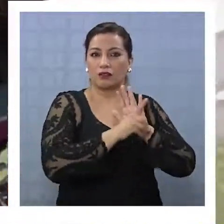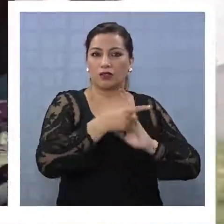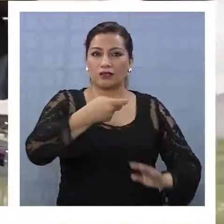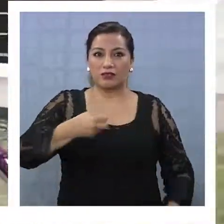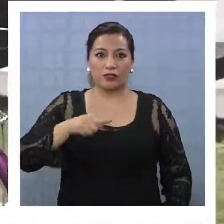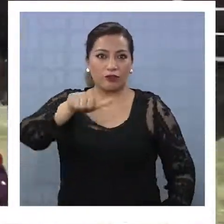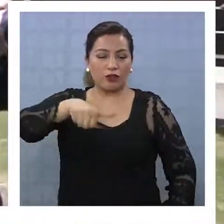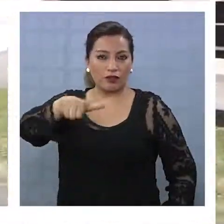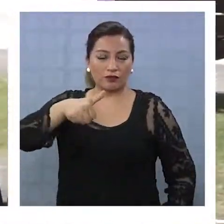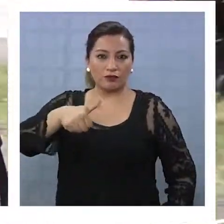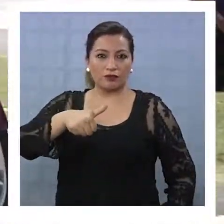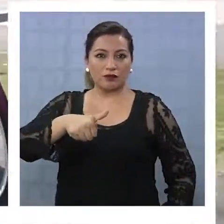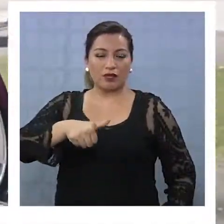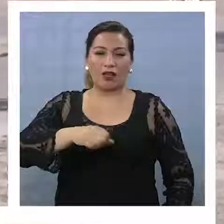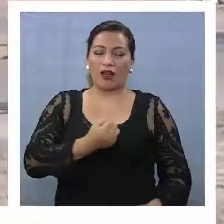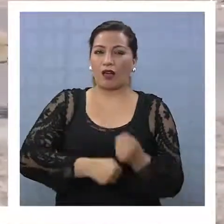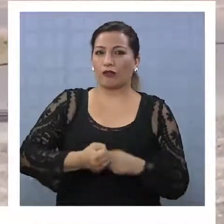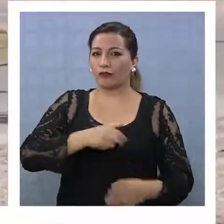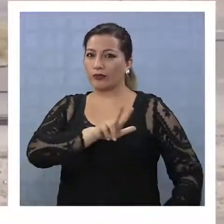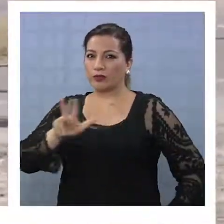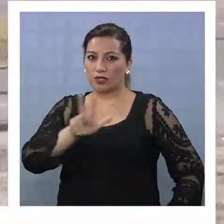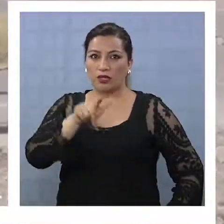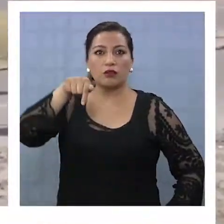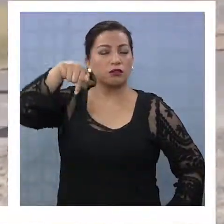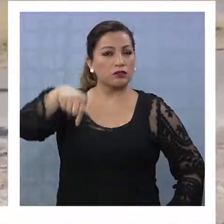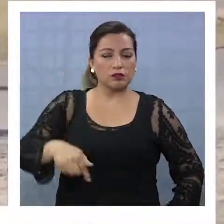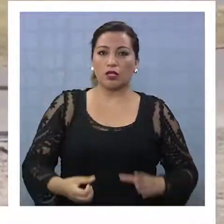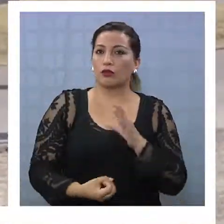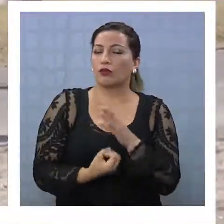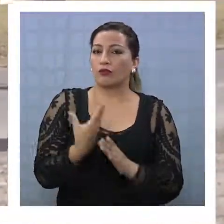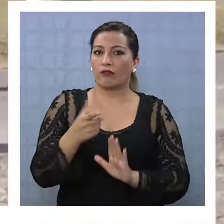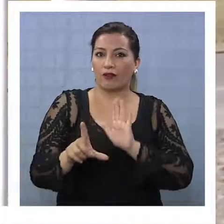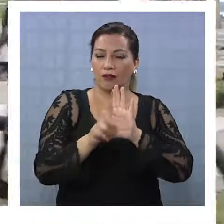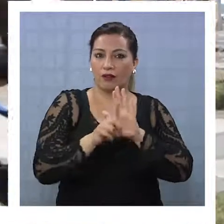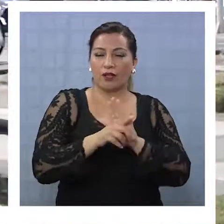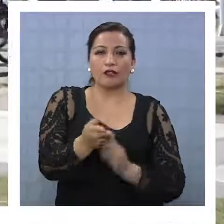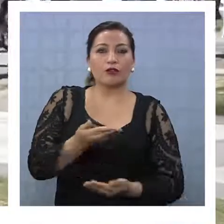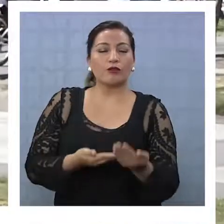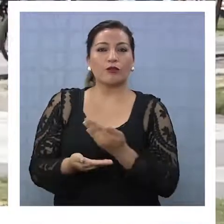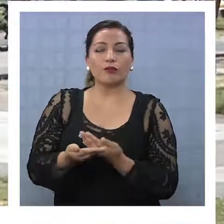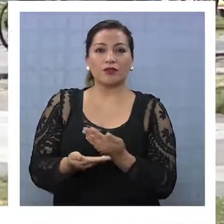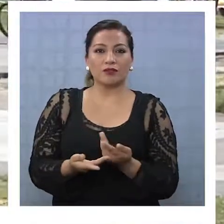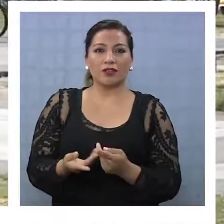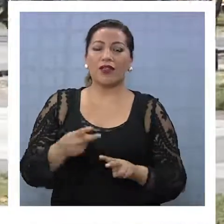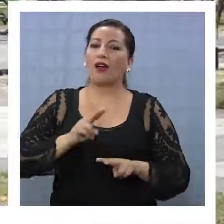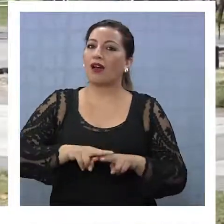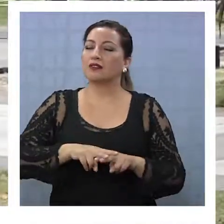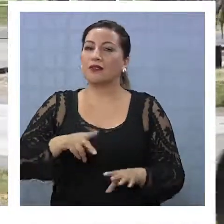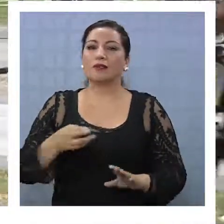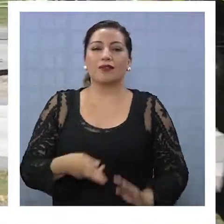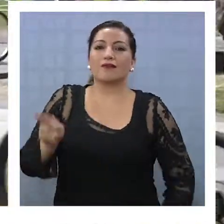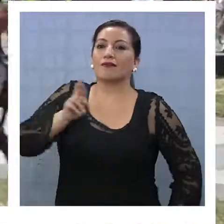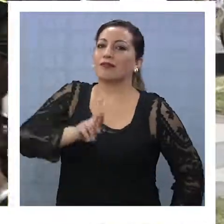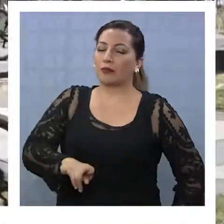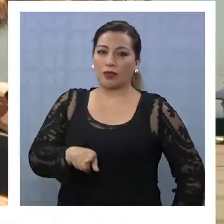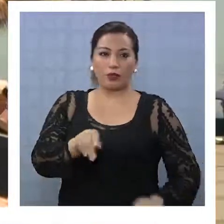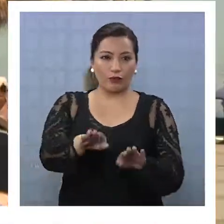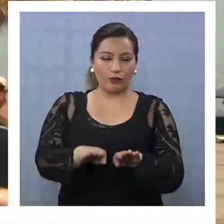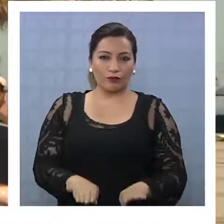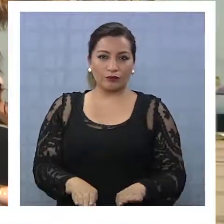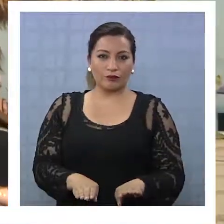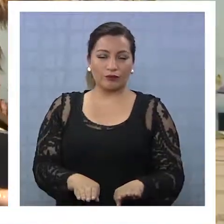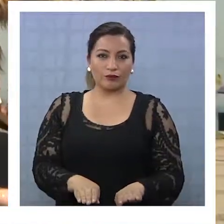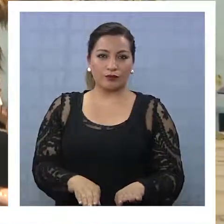un decreto que era el decreto 216 del año 88. En esta nueva ley de convivencia vial lo que hace es reforzar, en